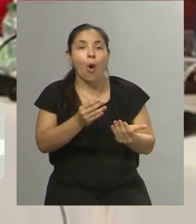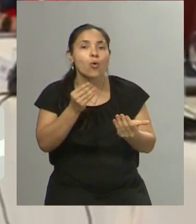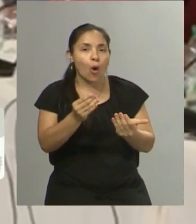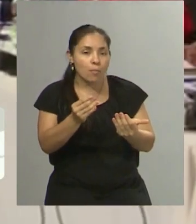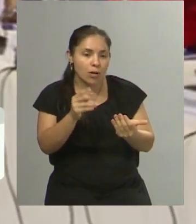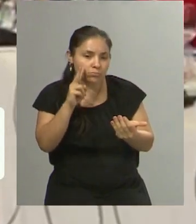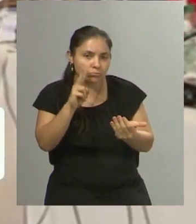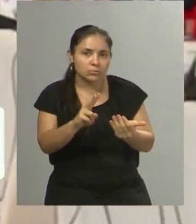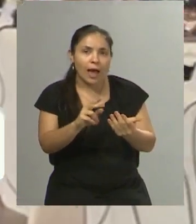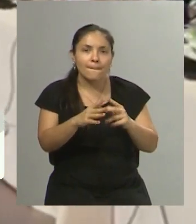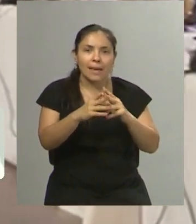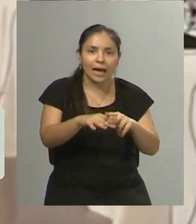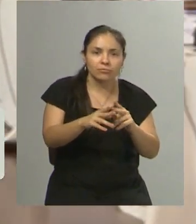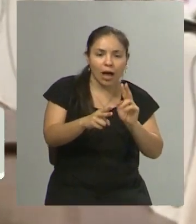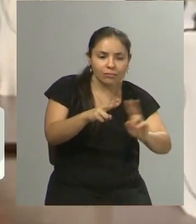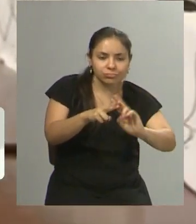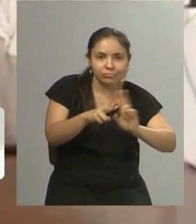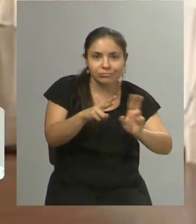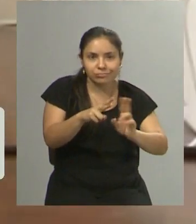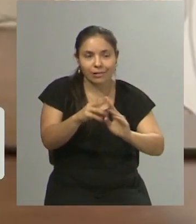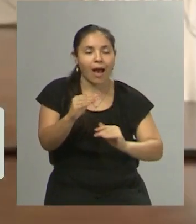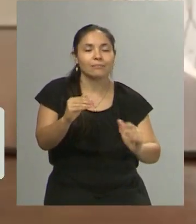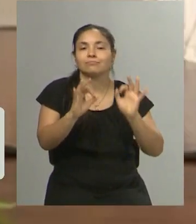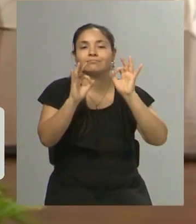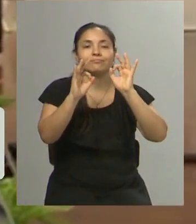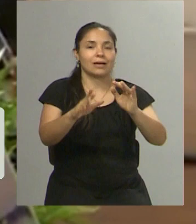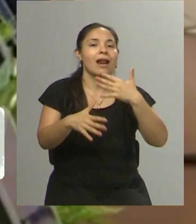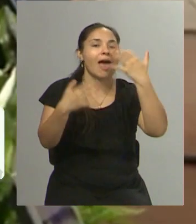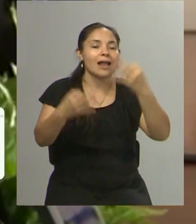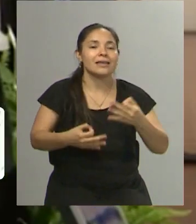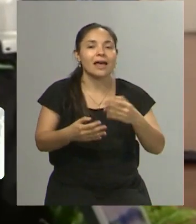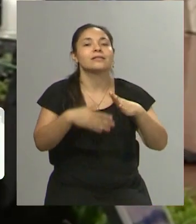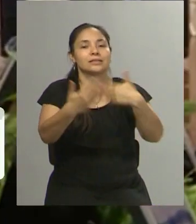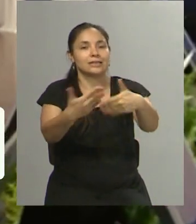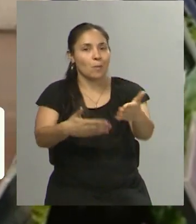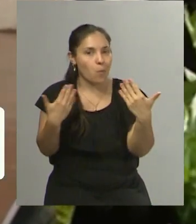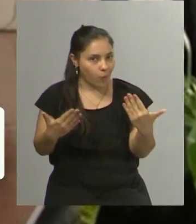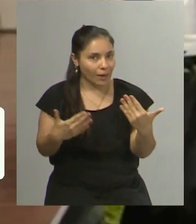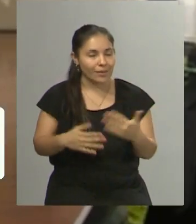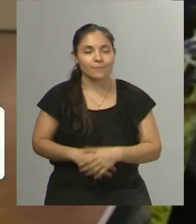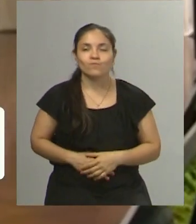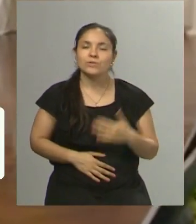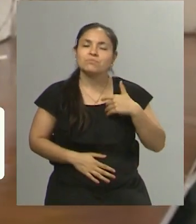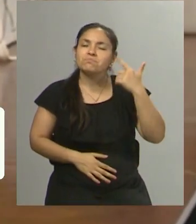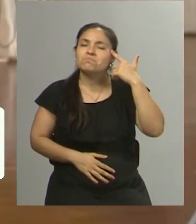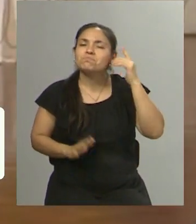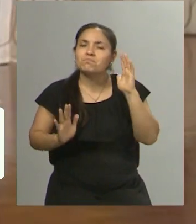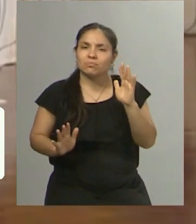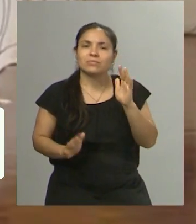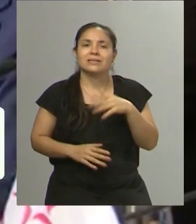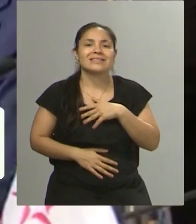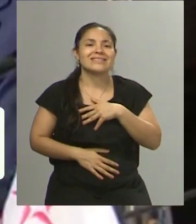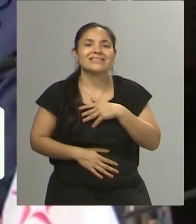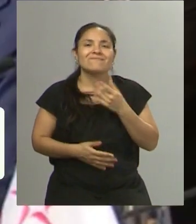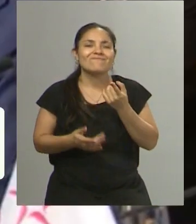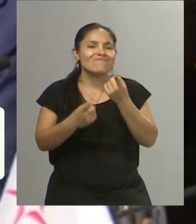esos mecanismos a las nuevas realidades. No sé, creo que esto como mínimo merece un